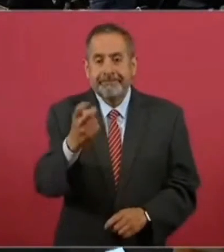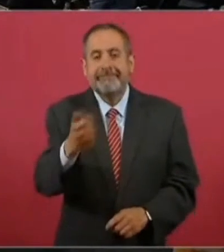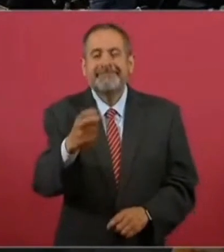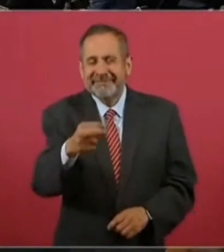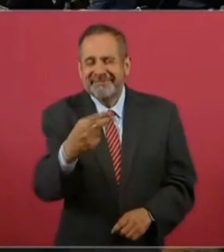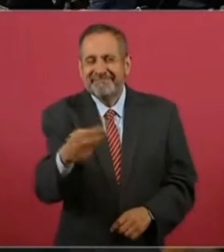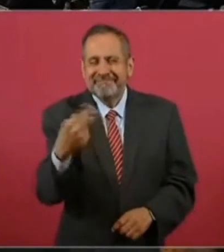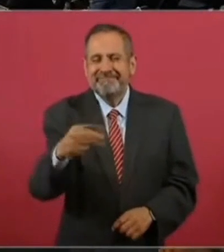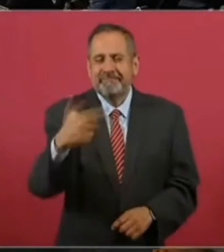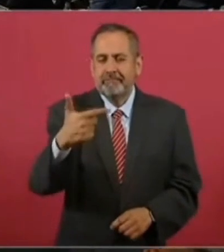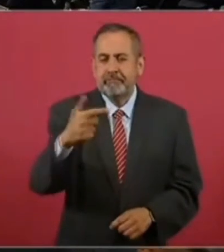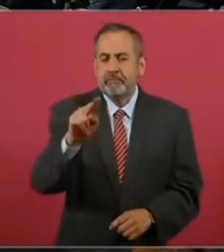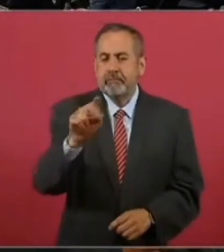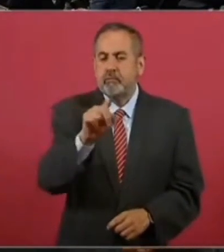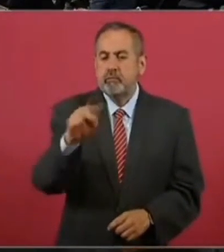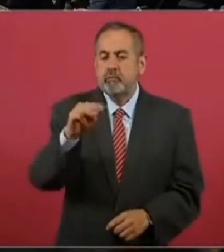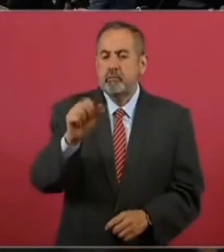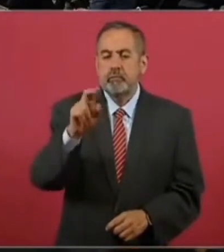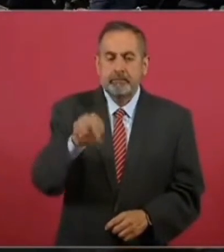Guzmán.